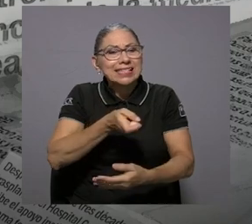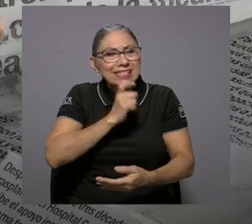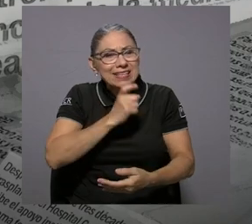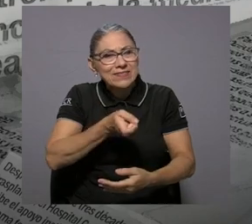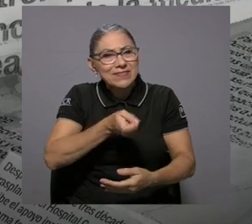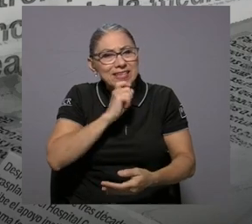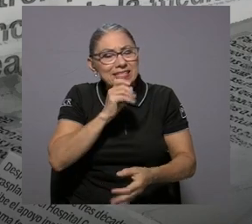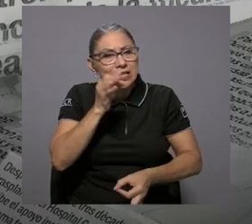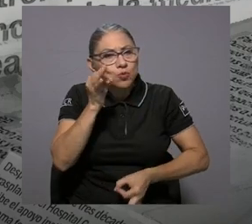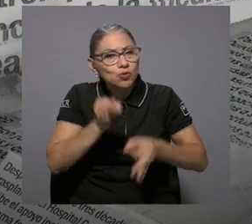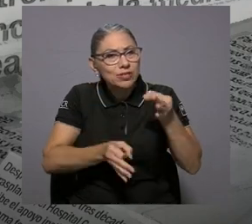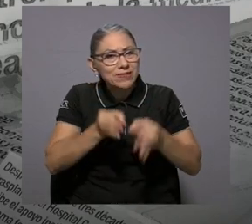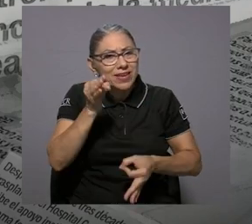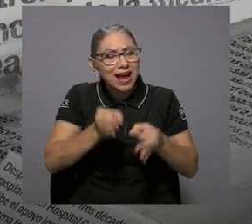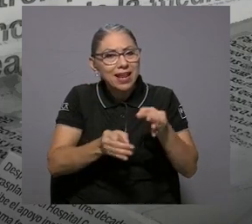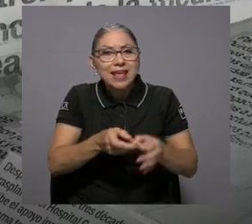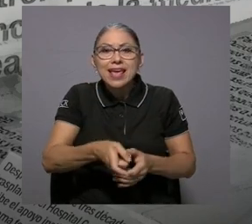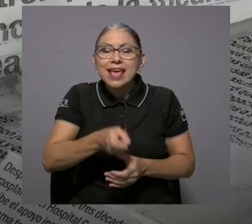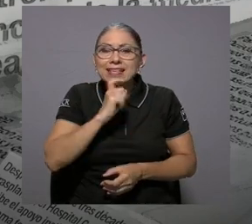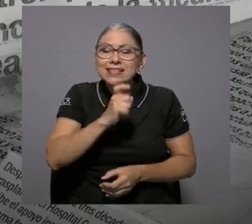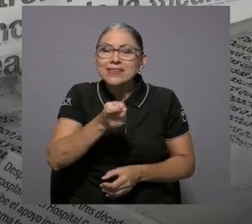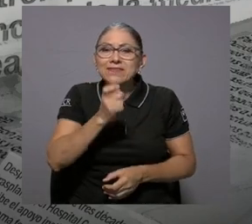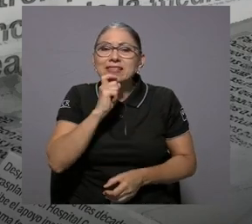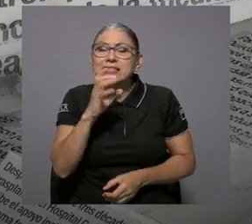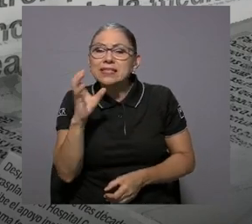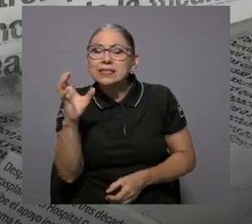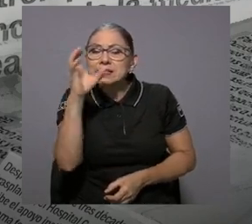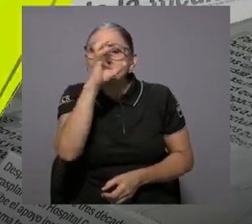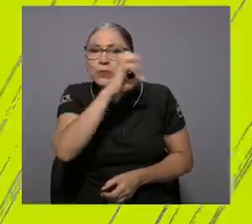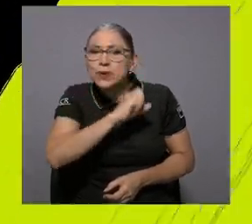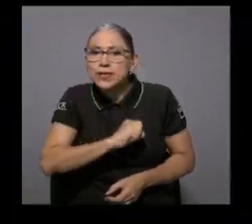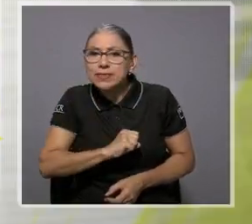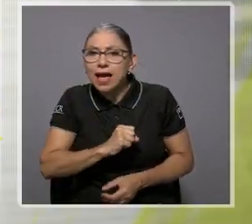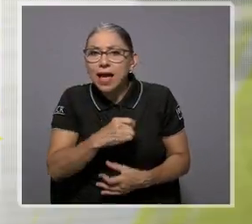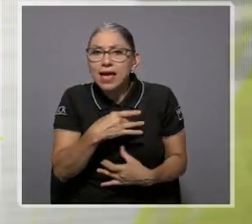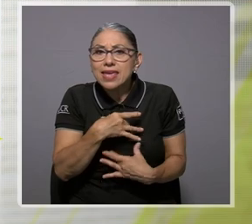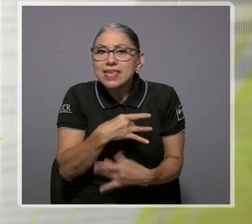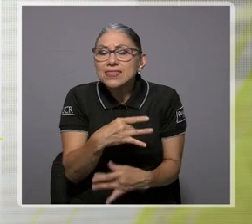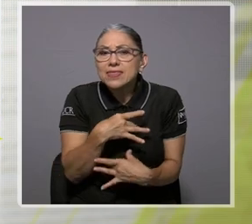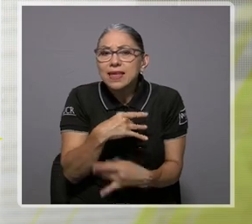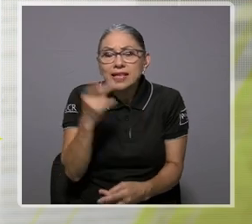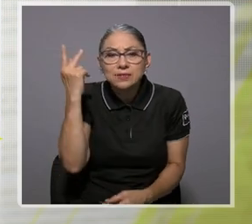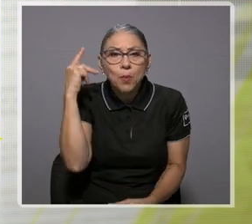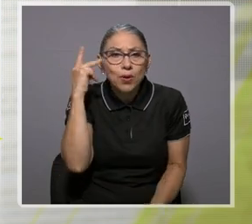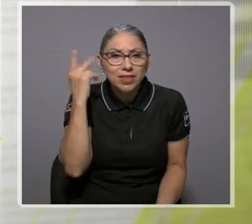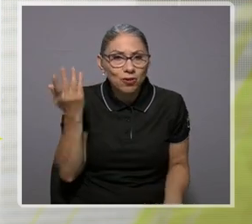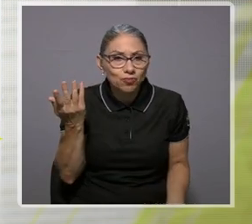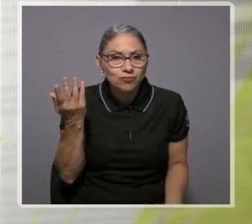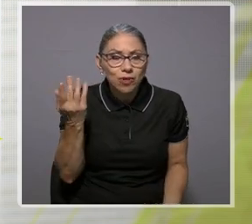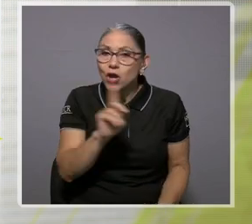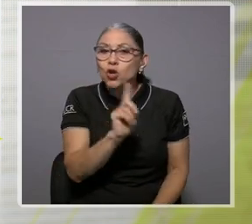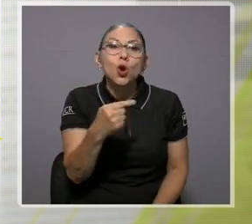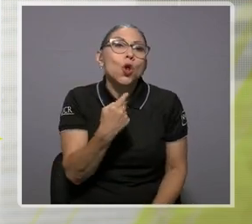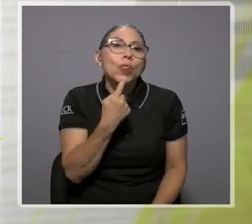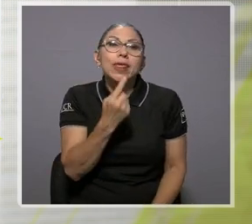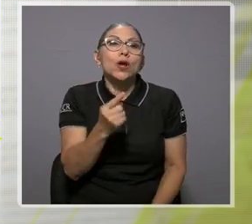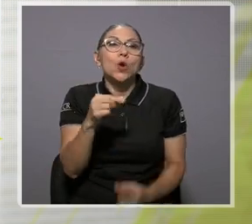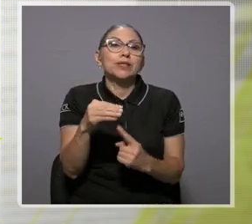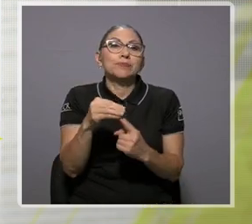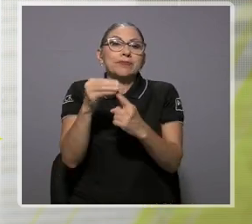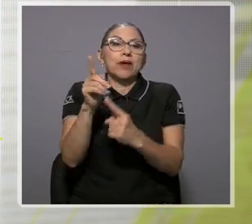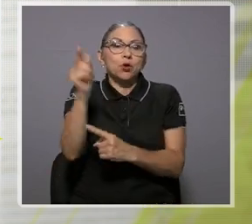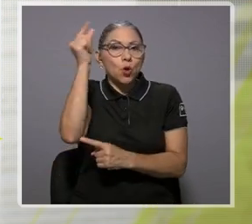difícil encontrar que haya ese interés de político, no lo digo de un gobierno, sino en